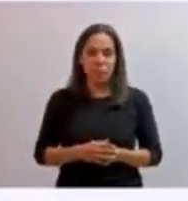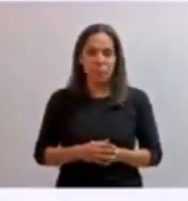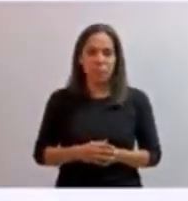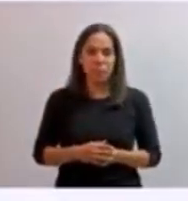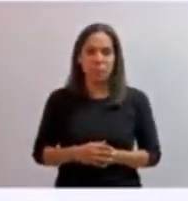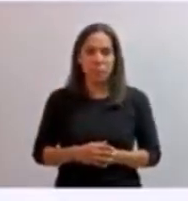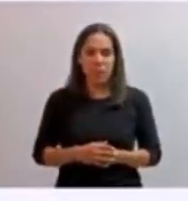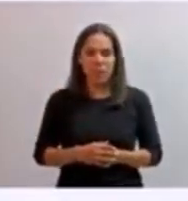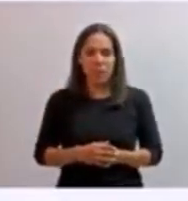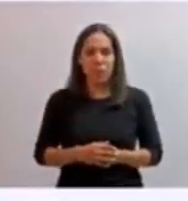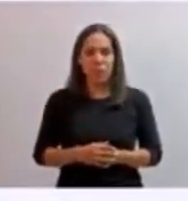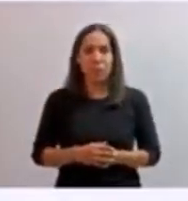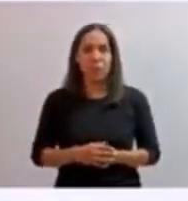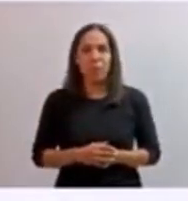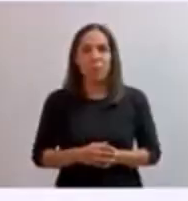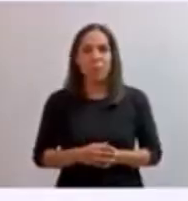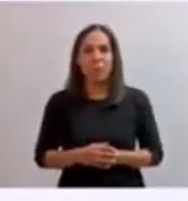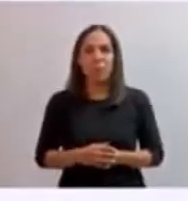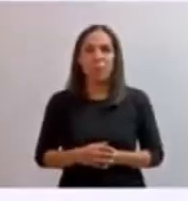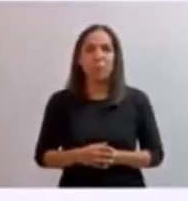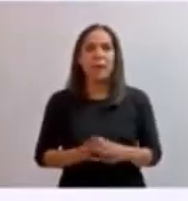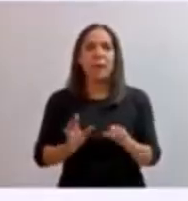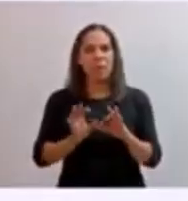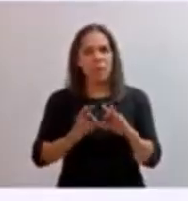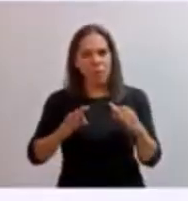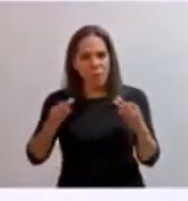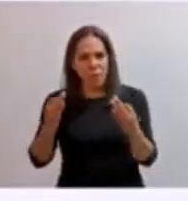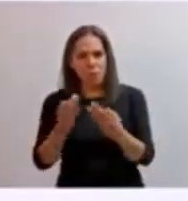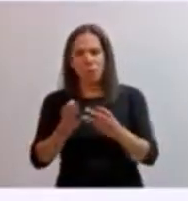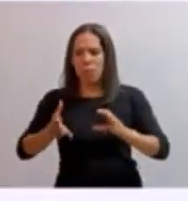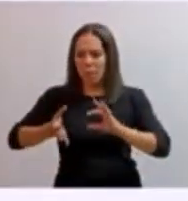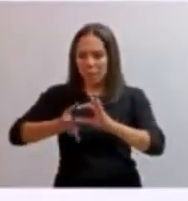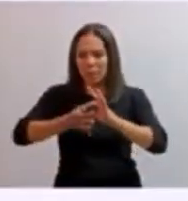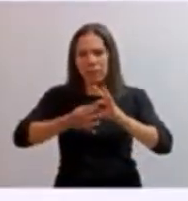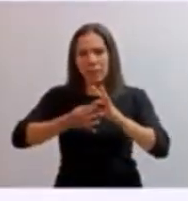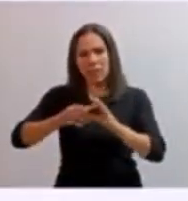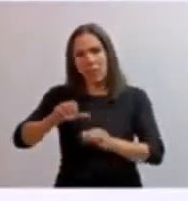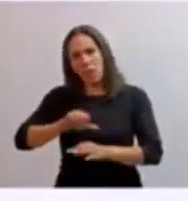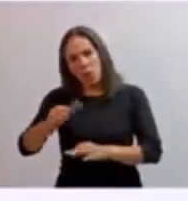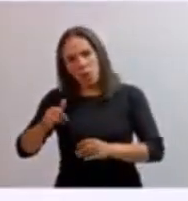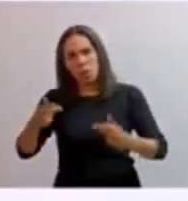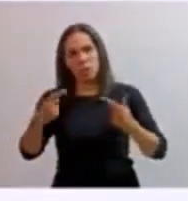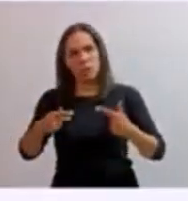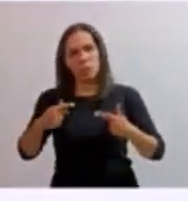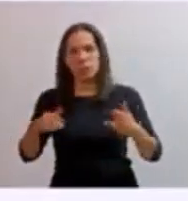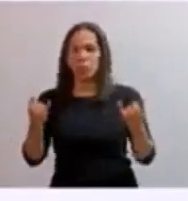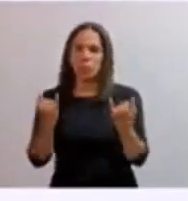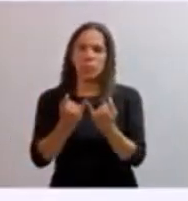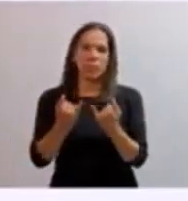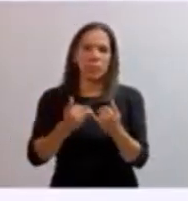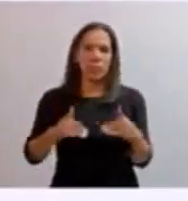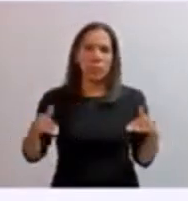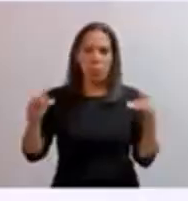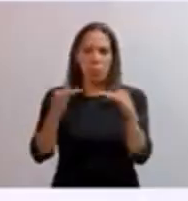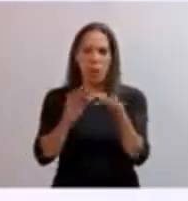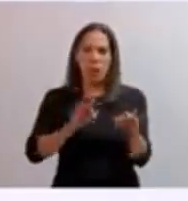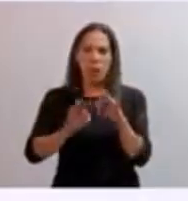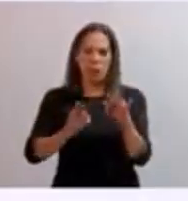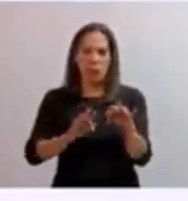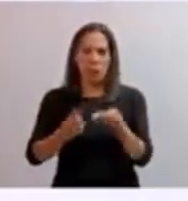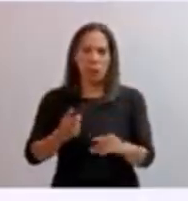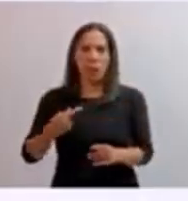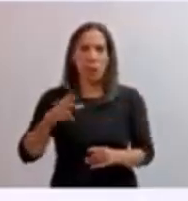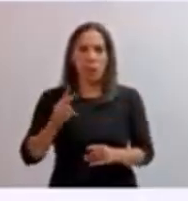lugares de la República. Entonces, esa es una forma de vincularse. Y la otra es muy concreta, es muy específica